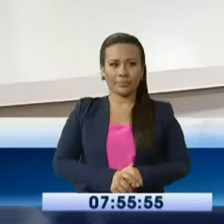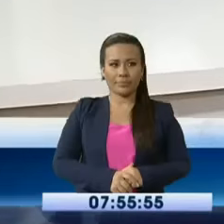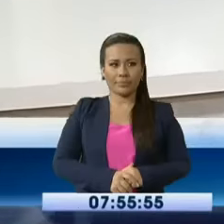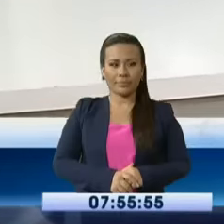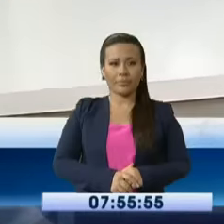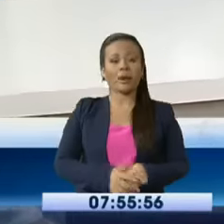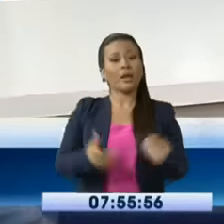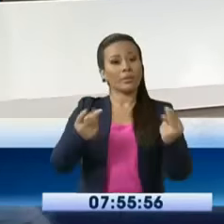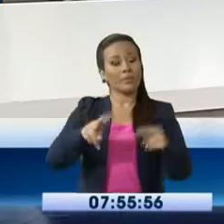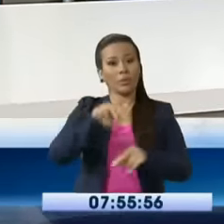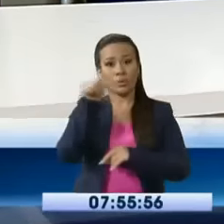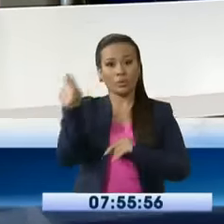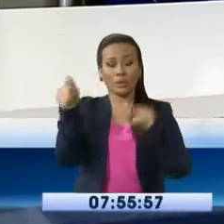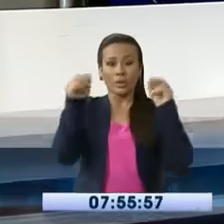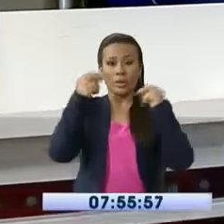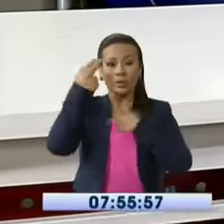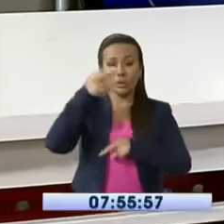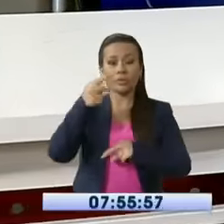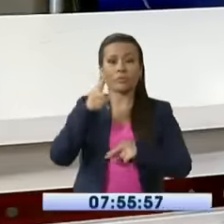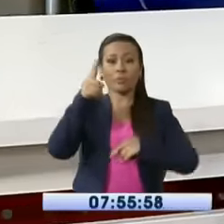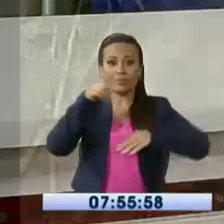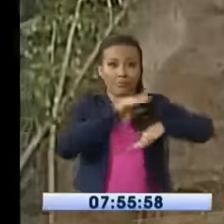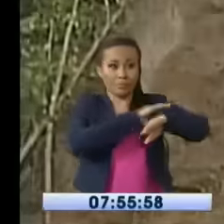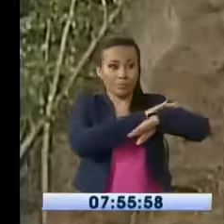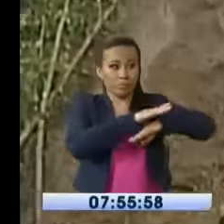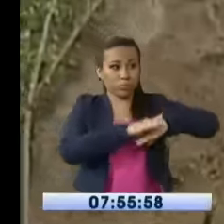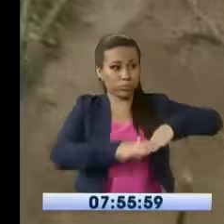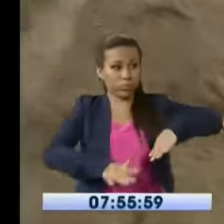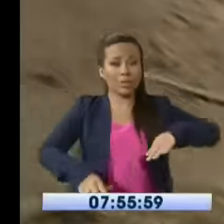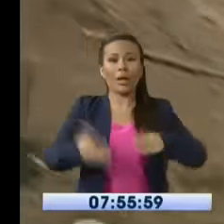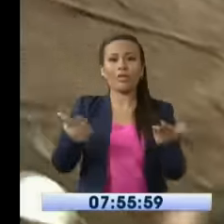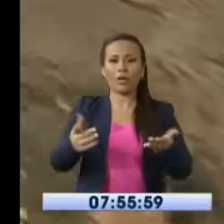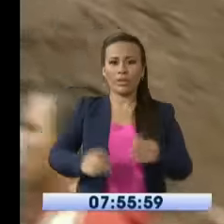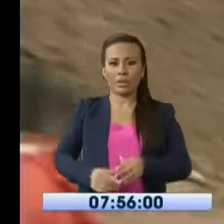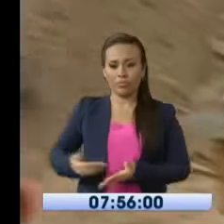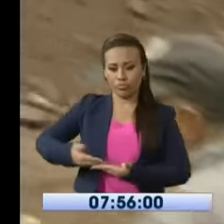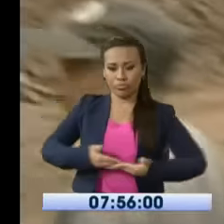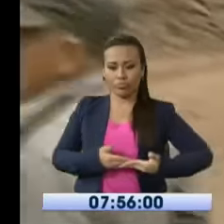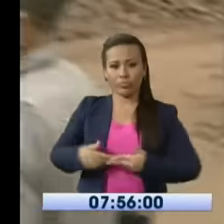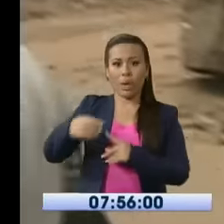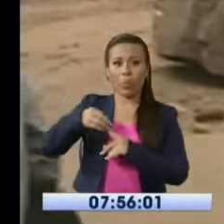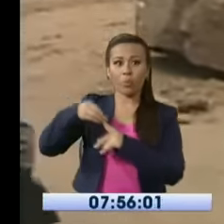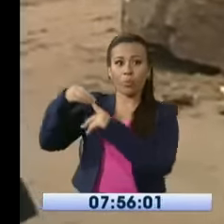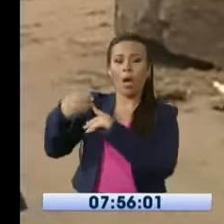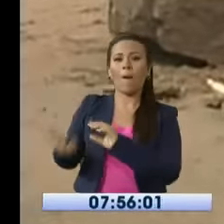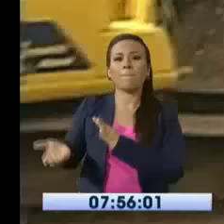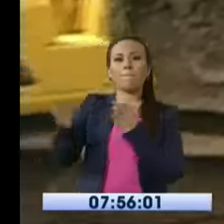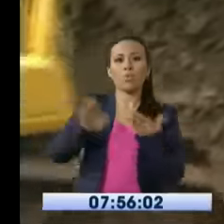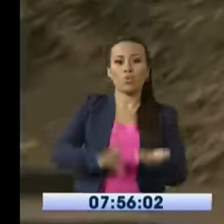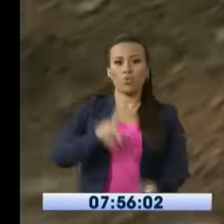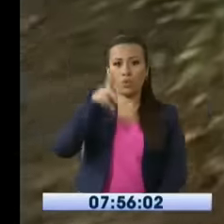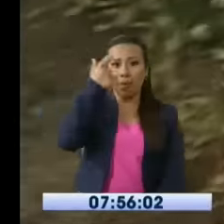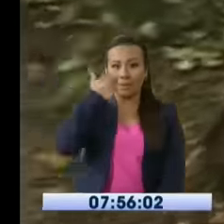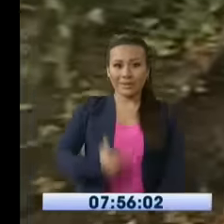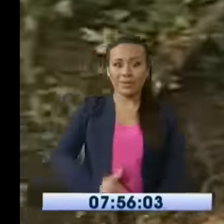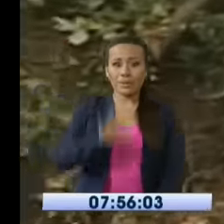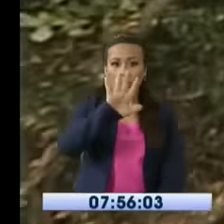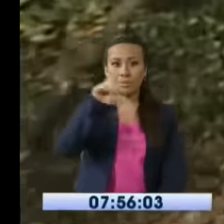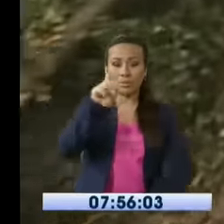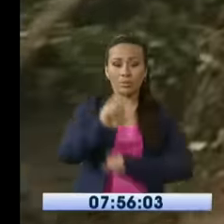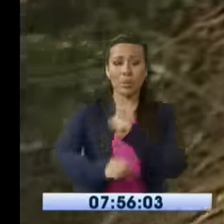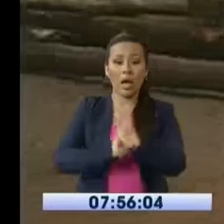Bueno, y por otra parte, un deslave que ocurrió en un tramo de la vía Calacalí-Nanegalito acabó con la vida de un hombre de 51 años de edad.